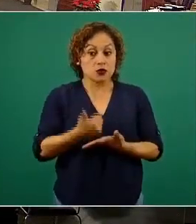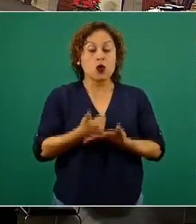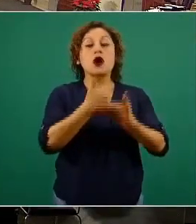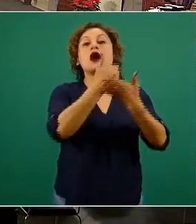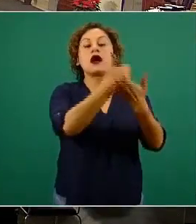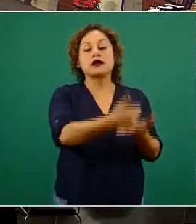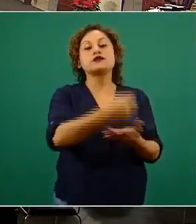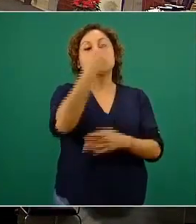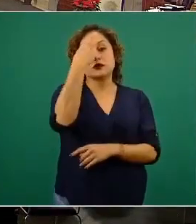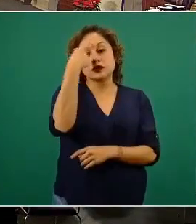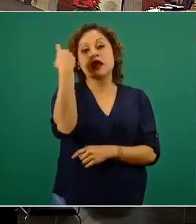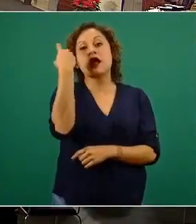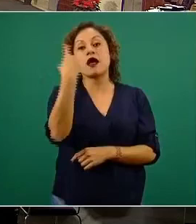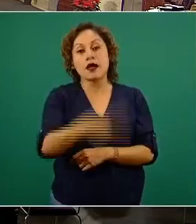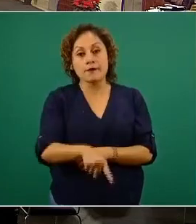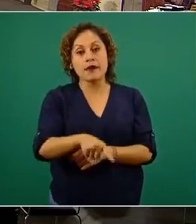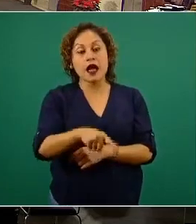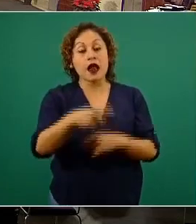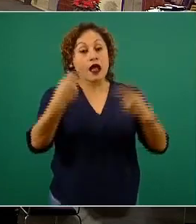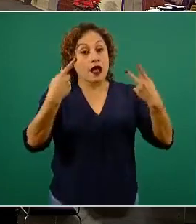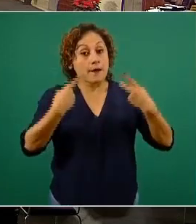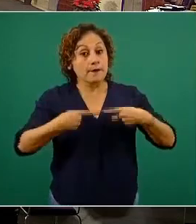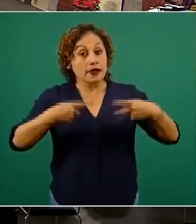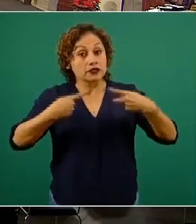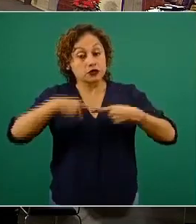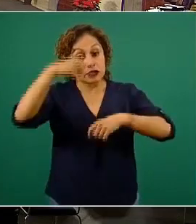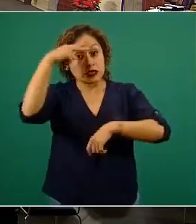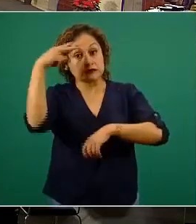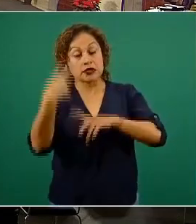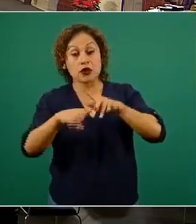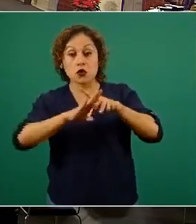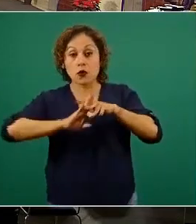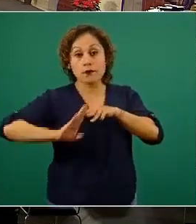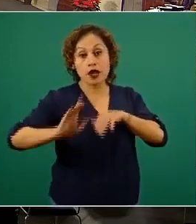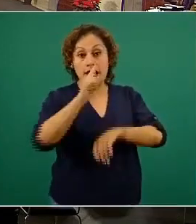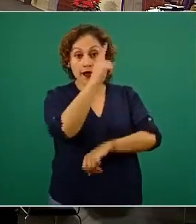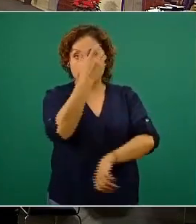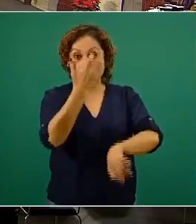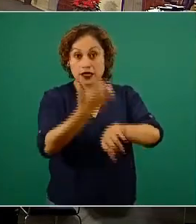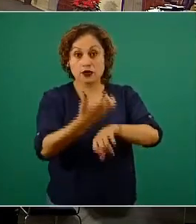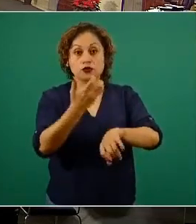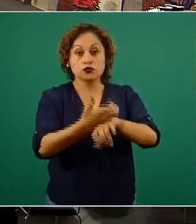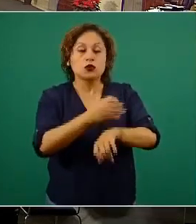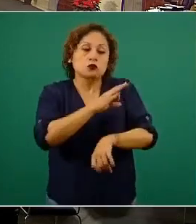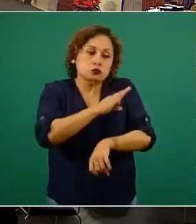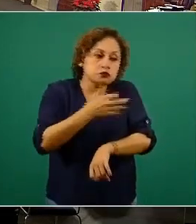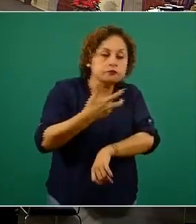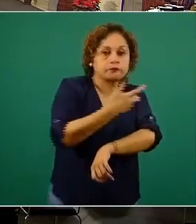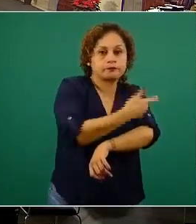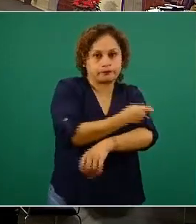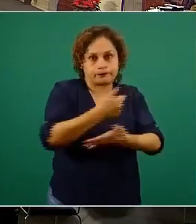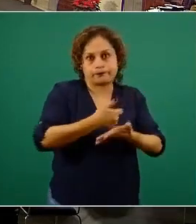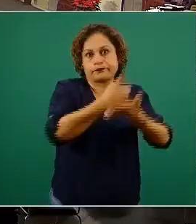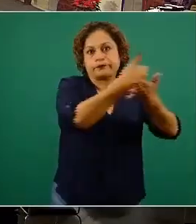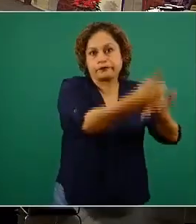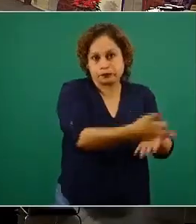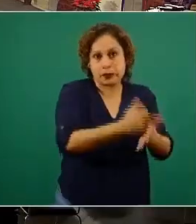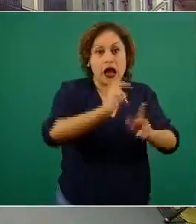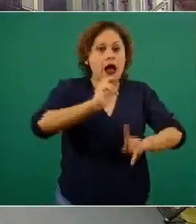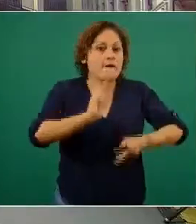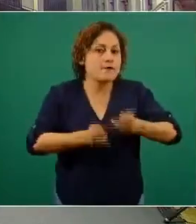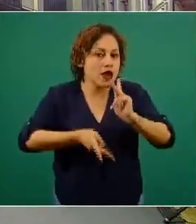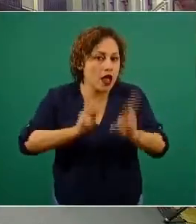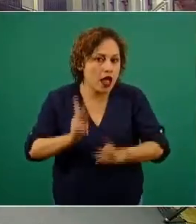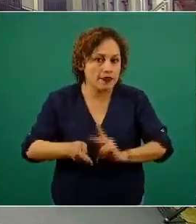de allegar de las vacunas a nuestros compatriotas en Estados Unidos. Hasta el momento eso no se ha